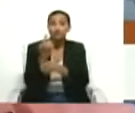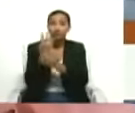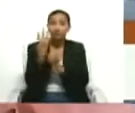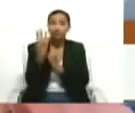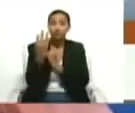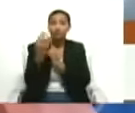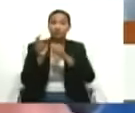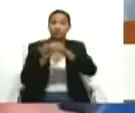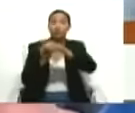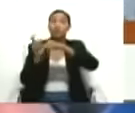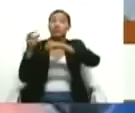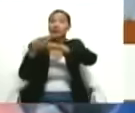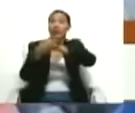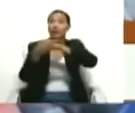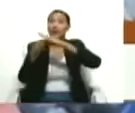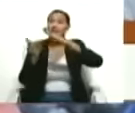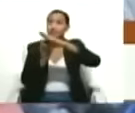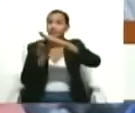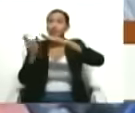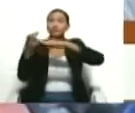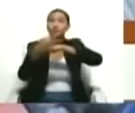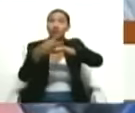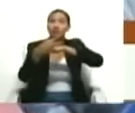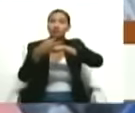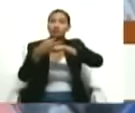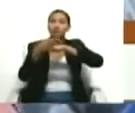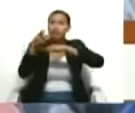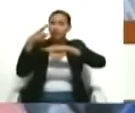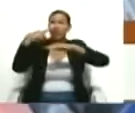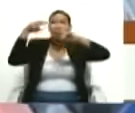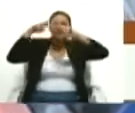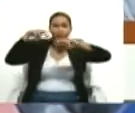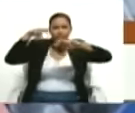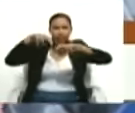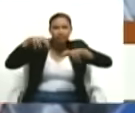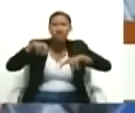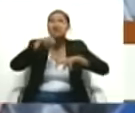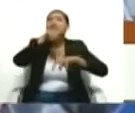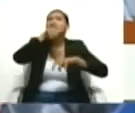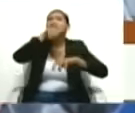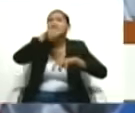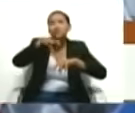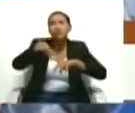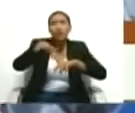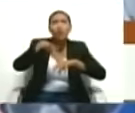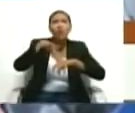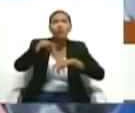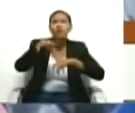Cuando ustedes analizan la historia de este país vecino,